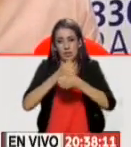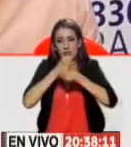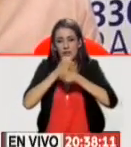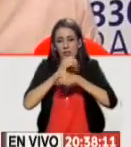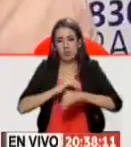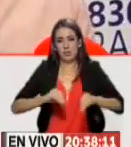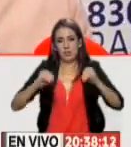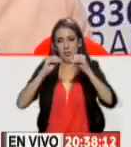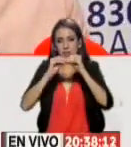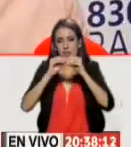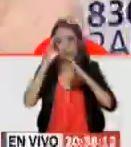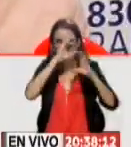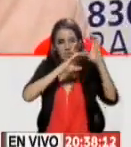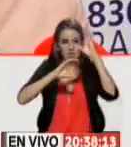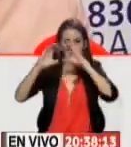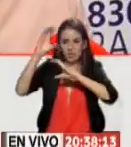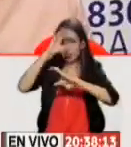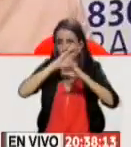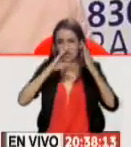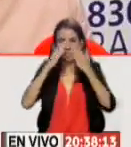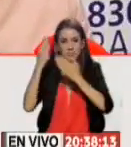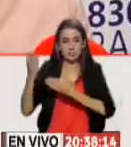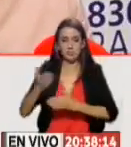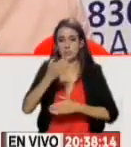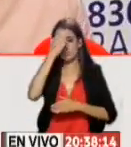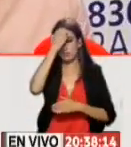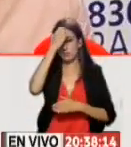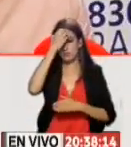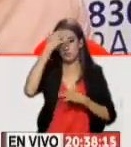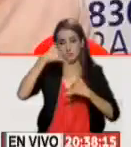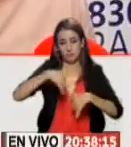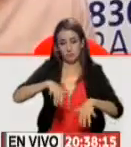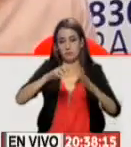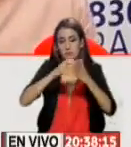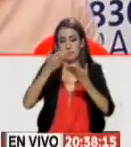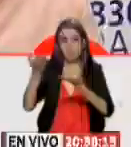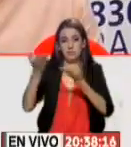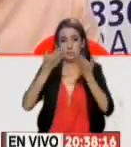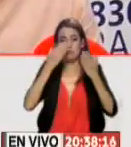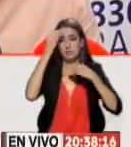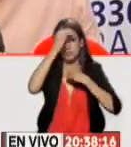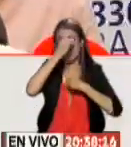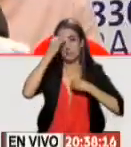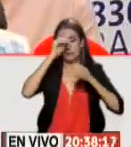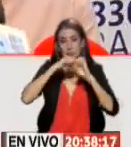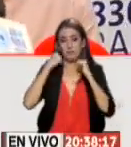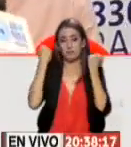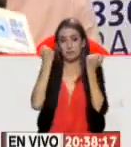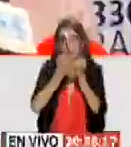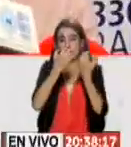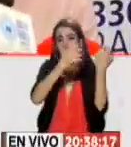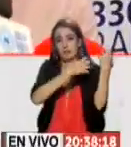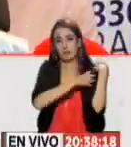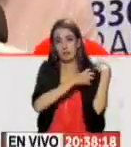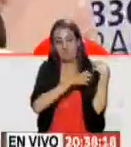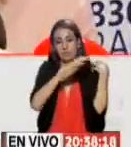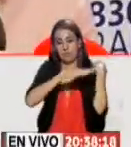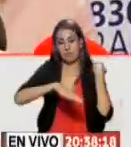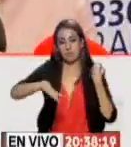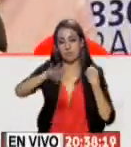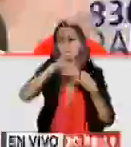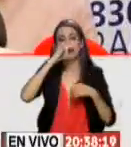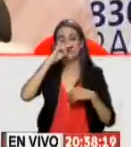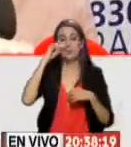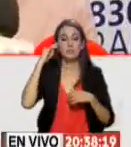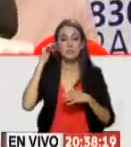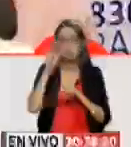seguridad, además de buscar mecanismos en el sistema de educación para rescatar los valores de nuestra sociedad y garantizar que los niños no sean víctimas